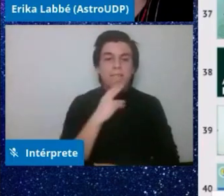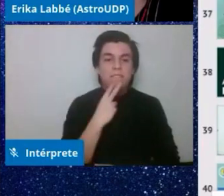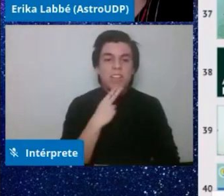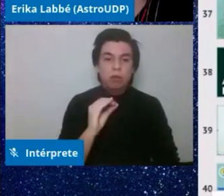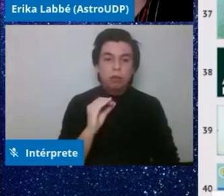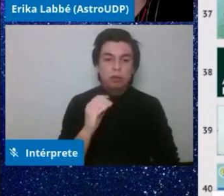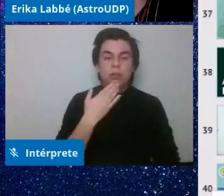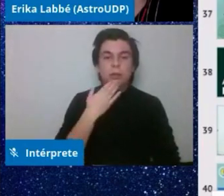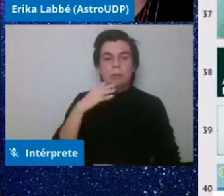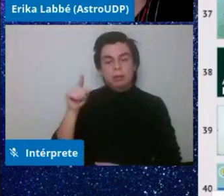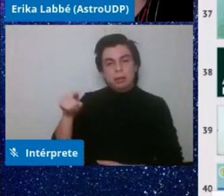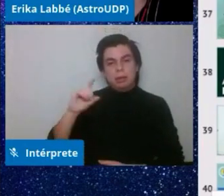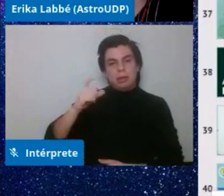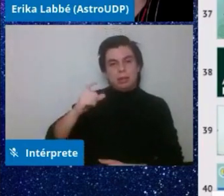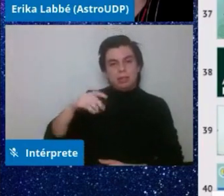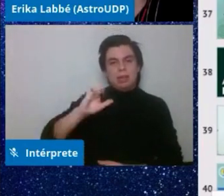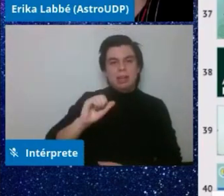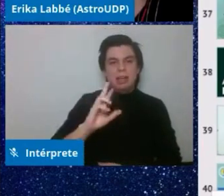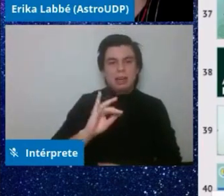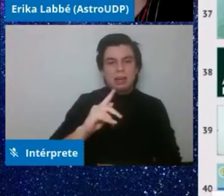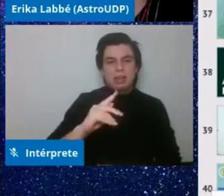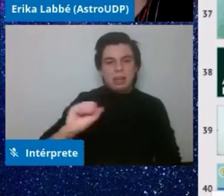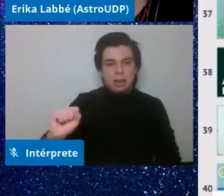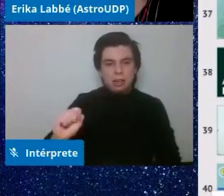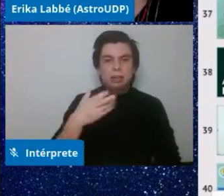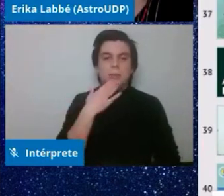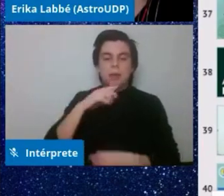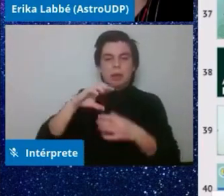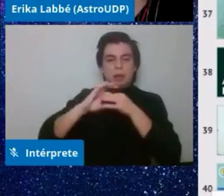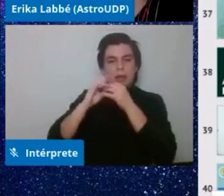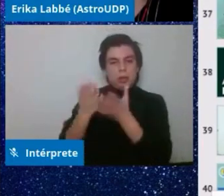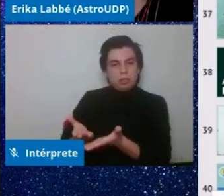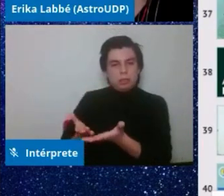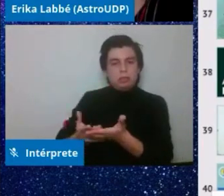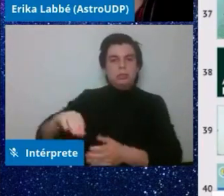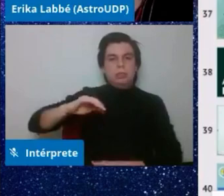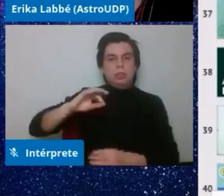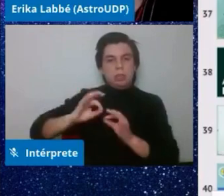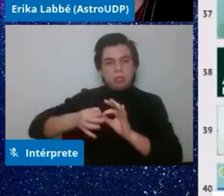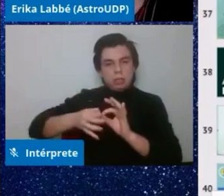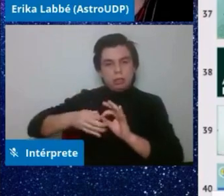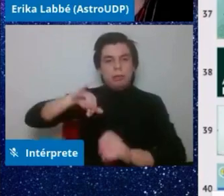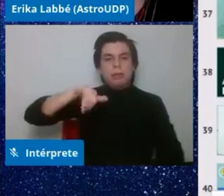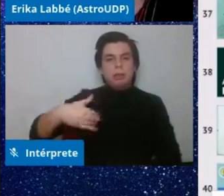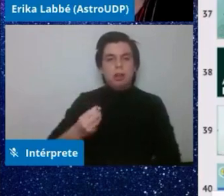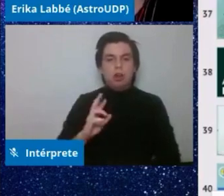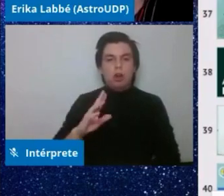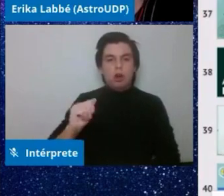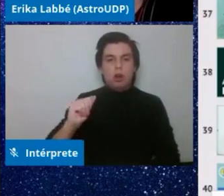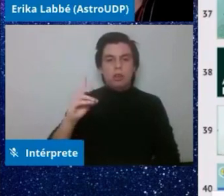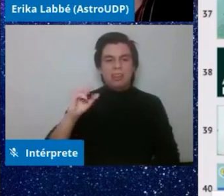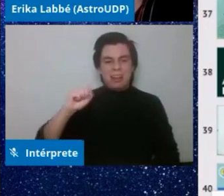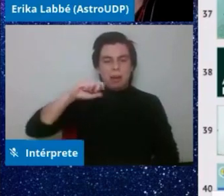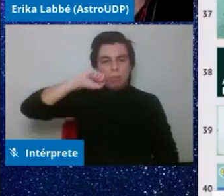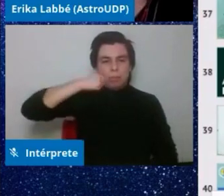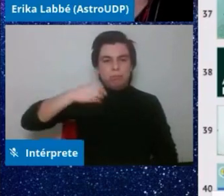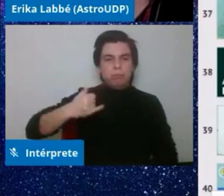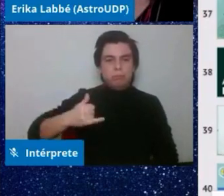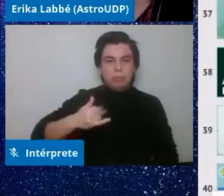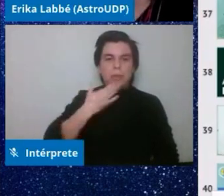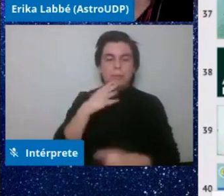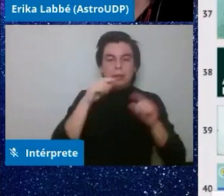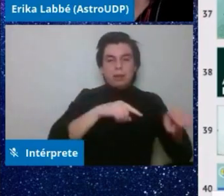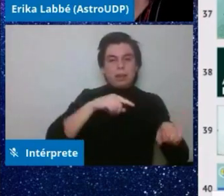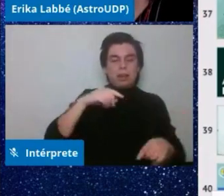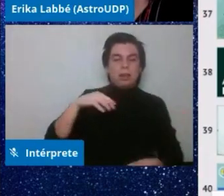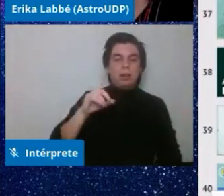a Erika por acompañarnos y también agradecer a nuestro intérprete, a Jordán y a Leslie, que también nos acompañaron en esta